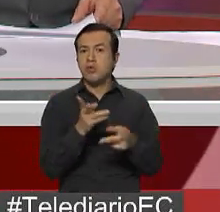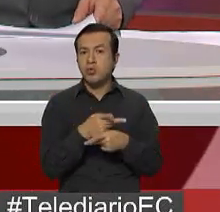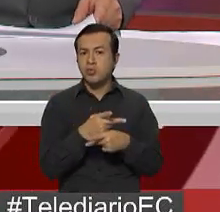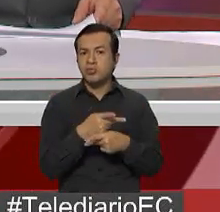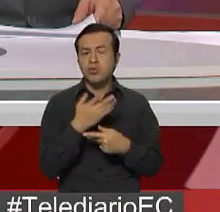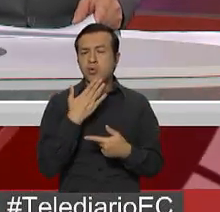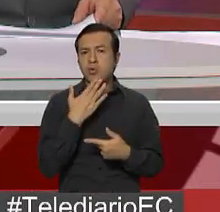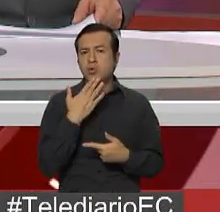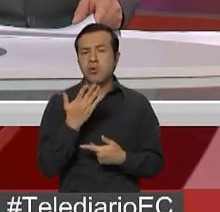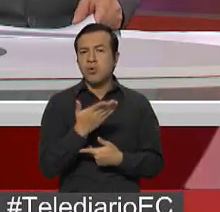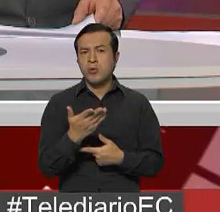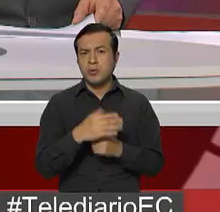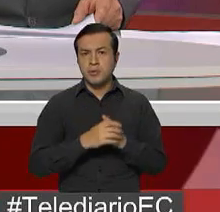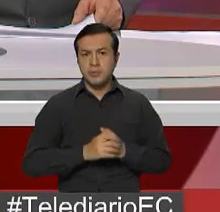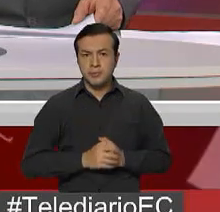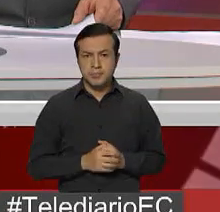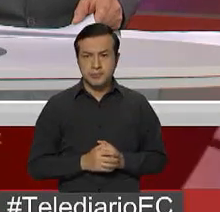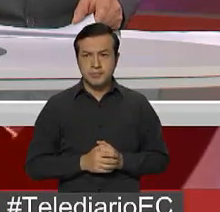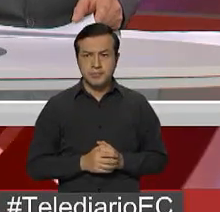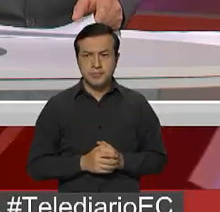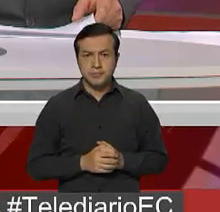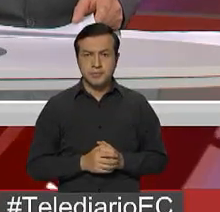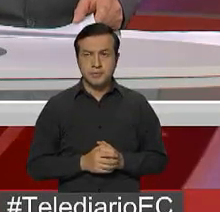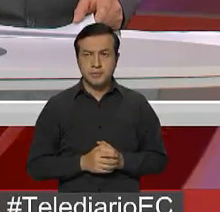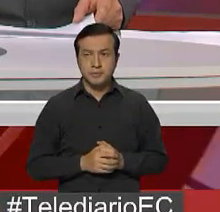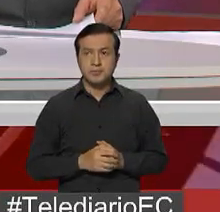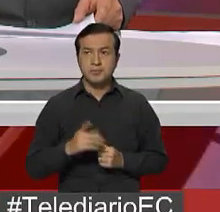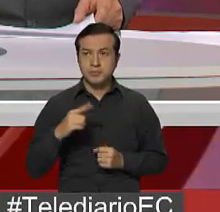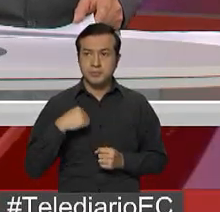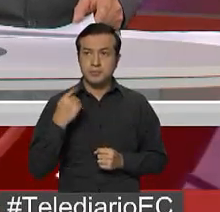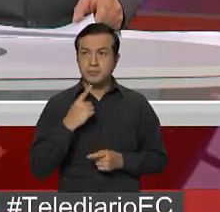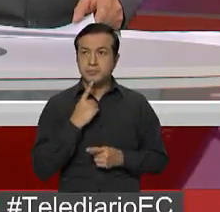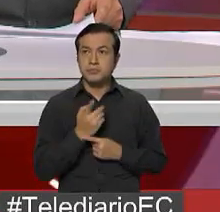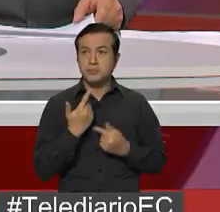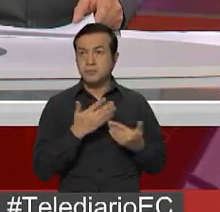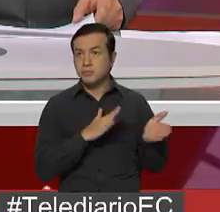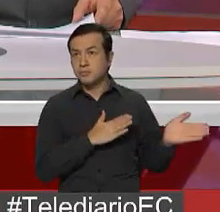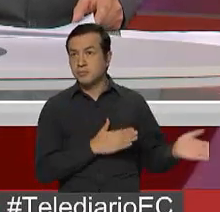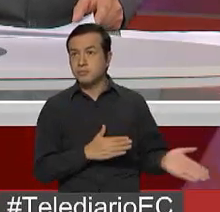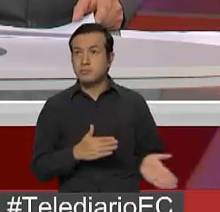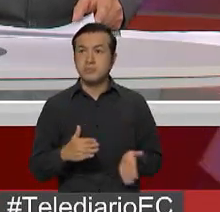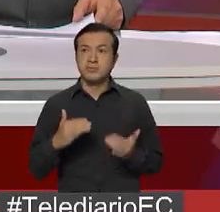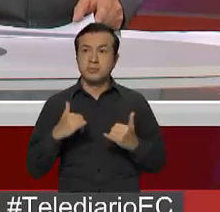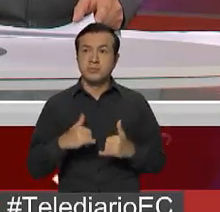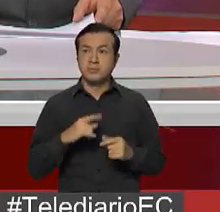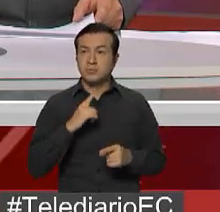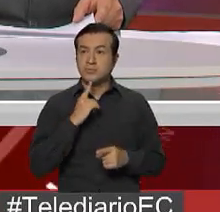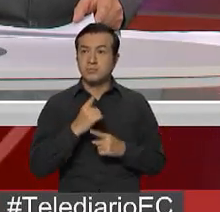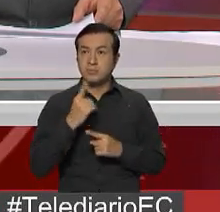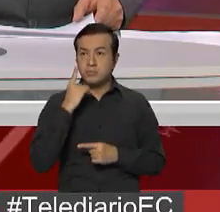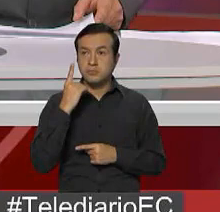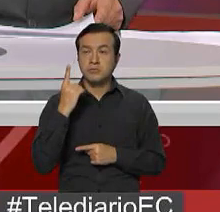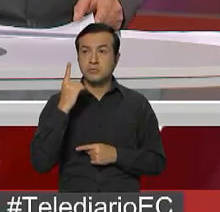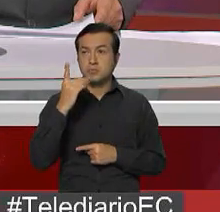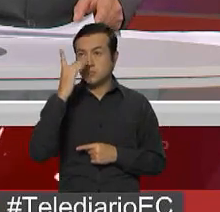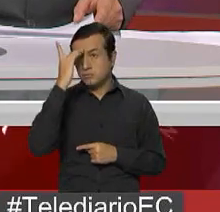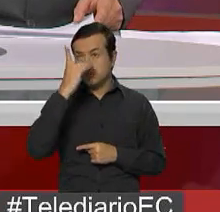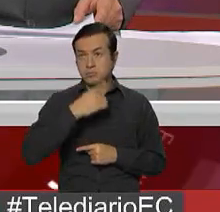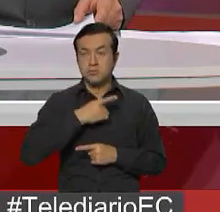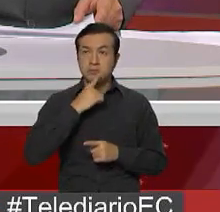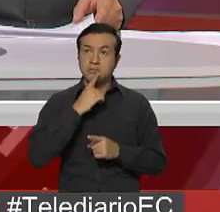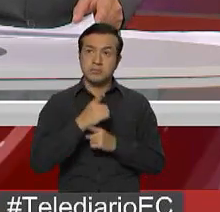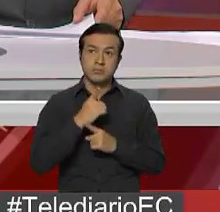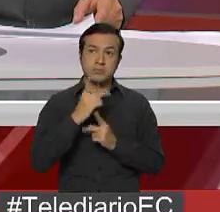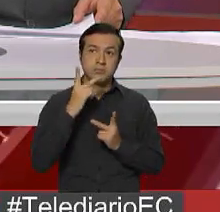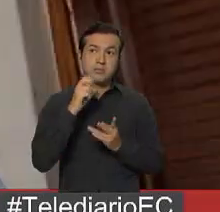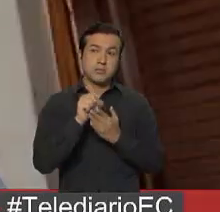frente a esta propuesta mire nosotros hemos manifestado en nuestra posición frente a este